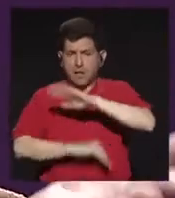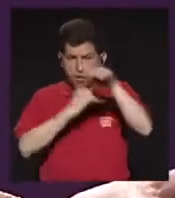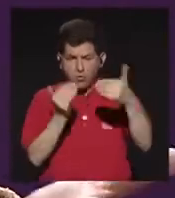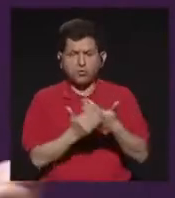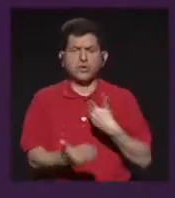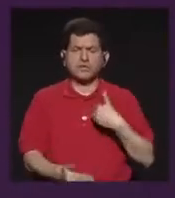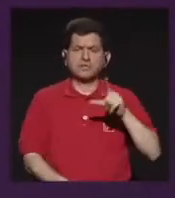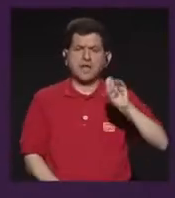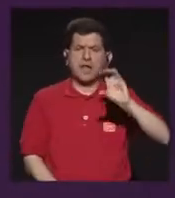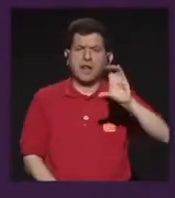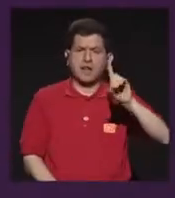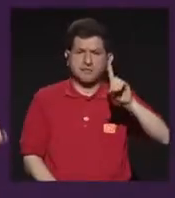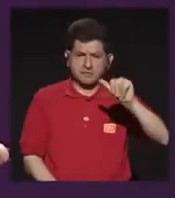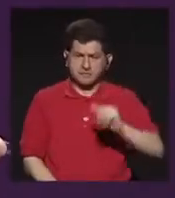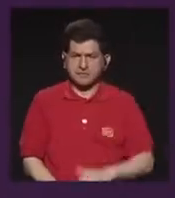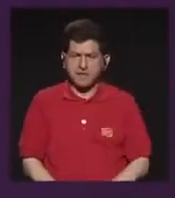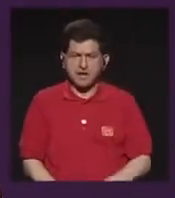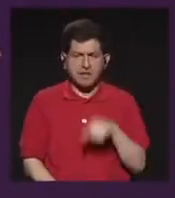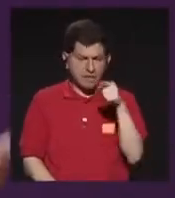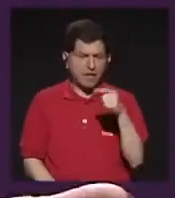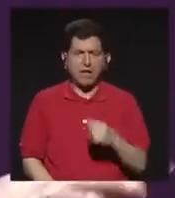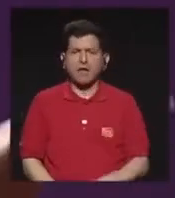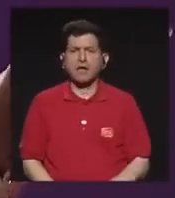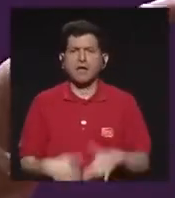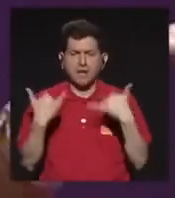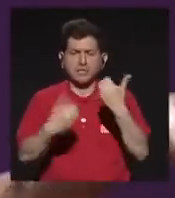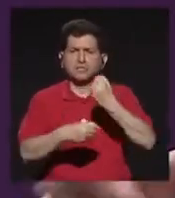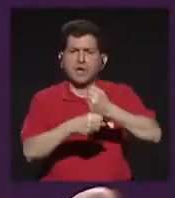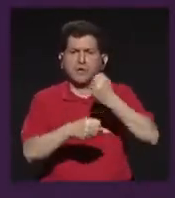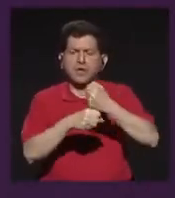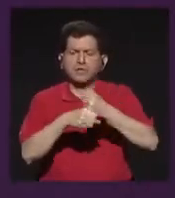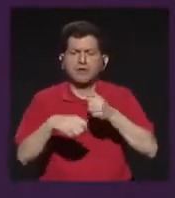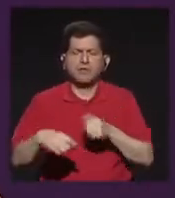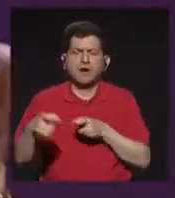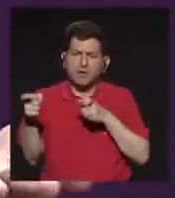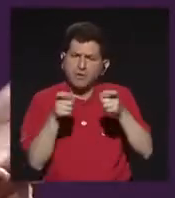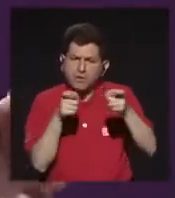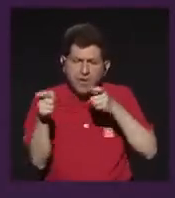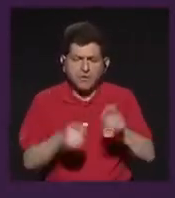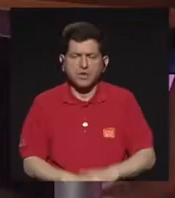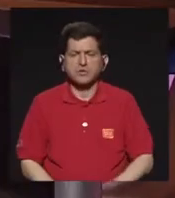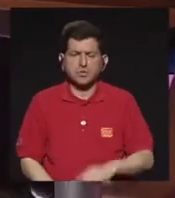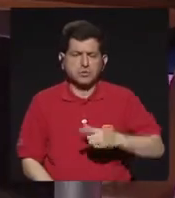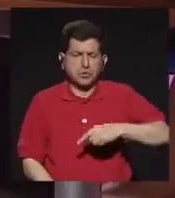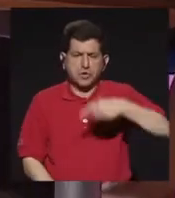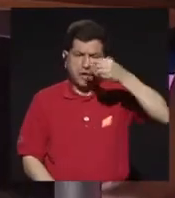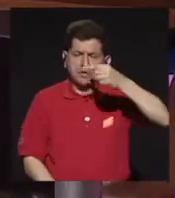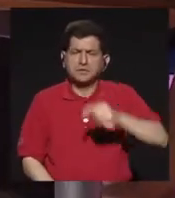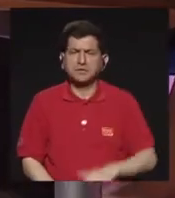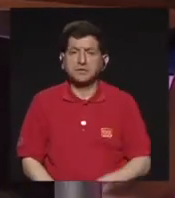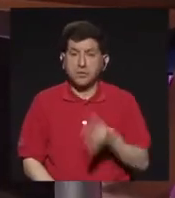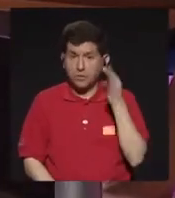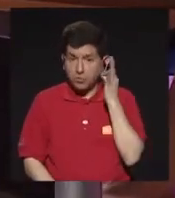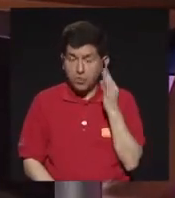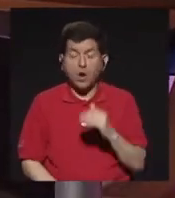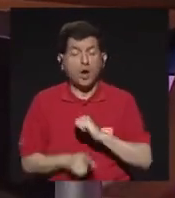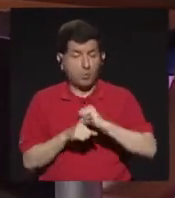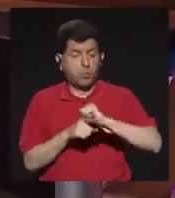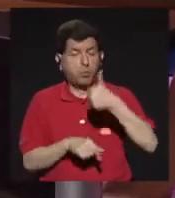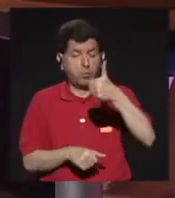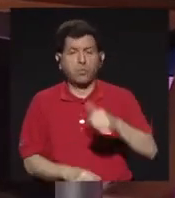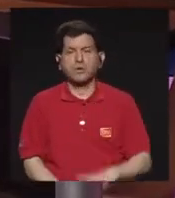con licenciaturas, con puestos en administración, puestos gerenciales, ¿verdad? Mujeres muy capacitadas.